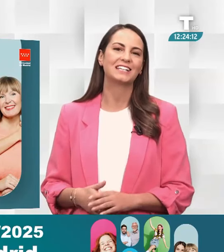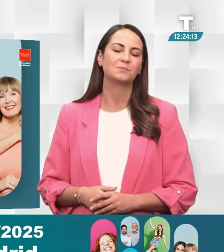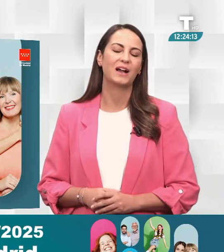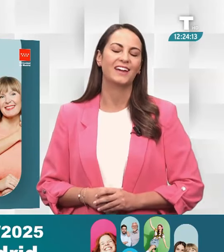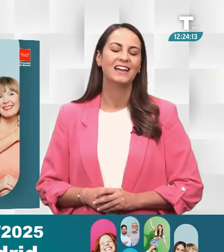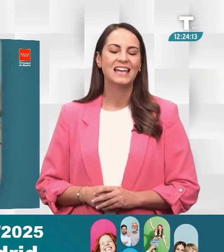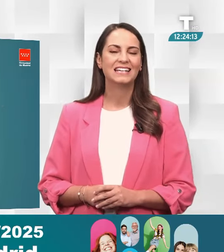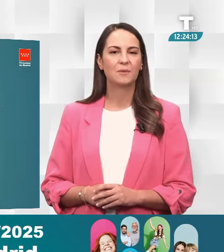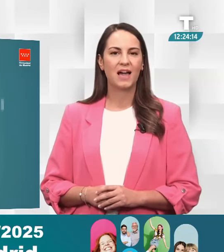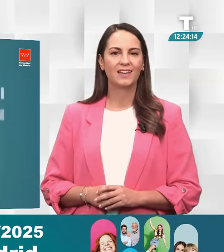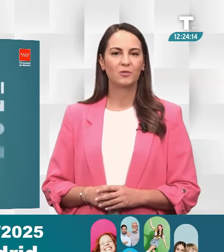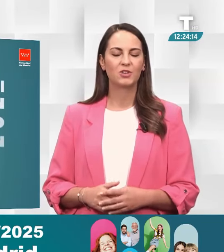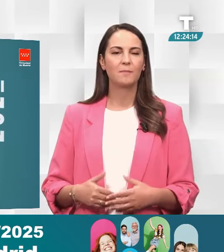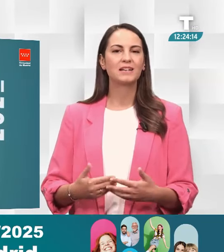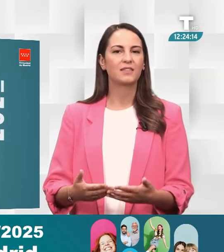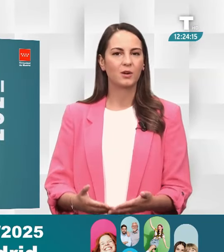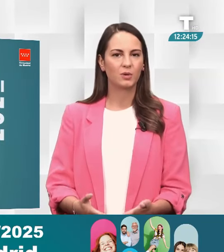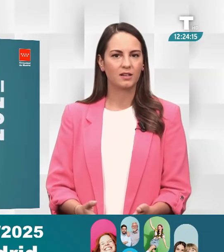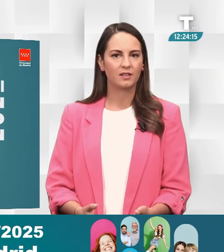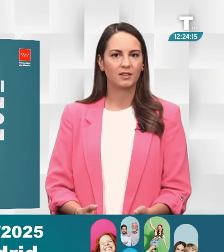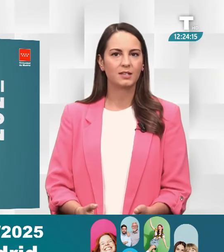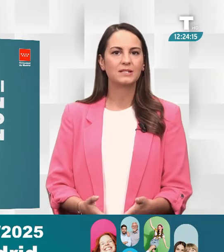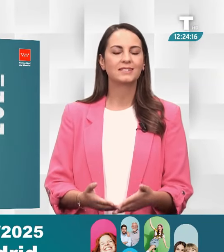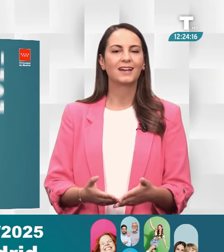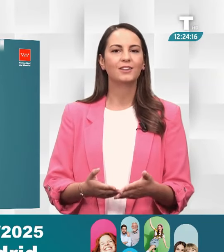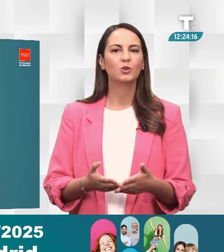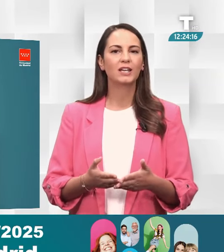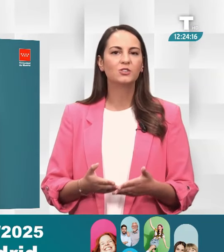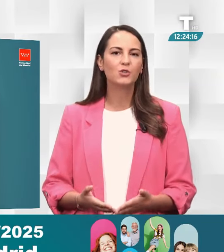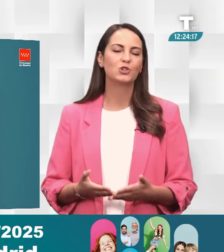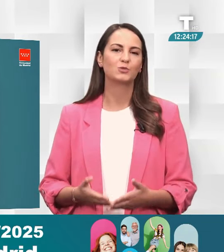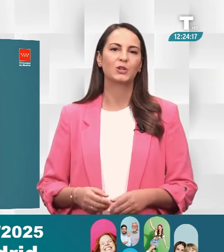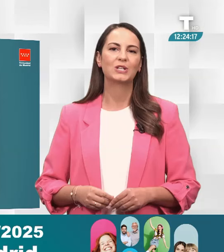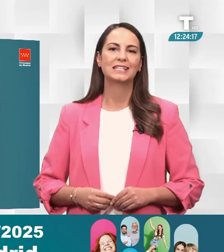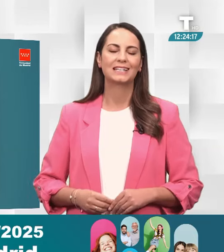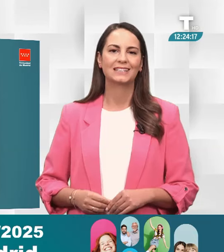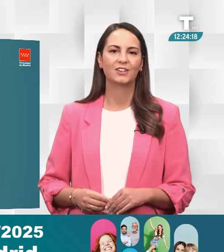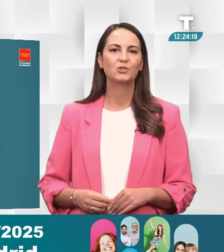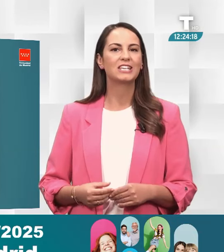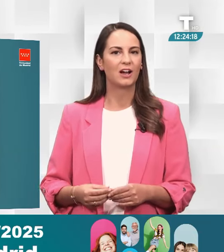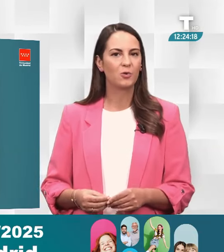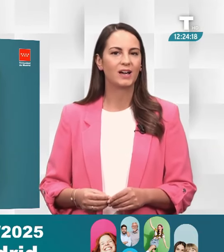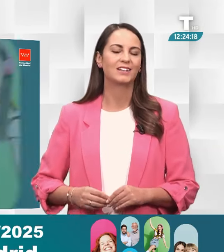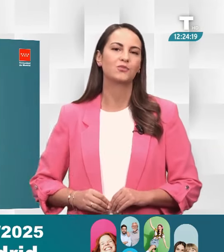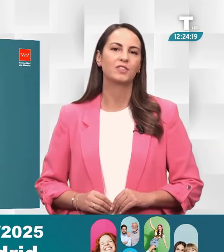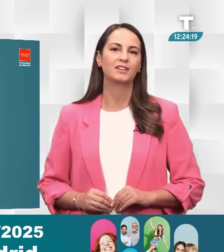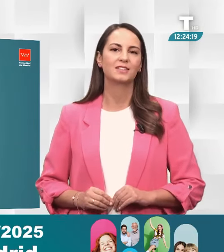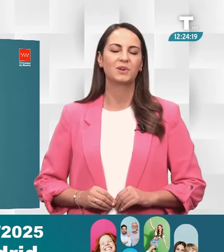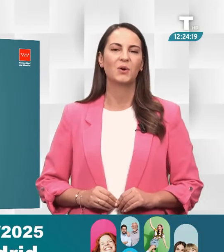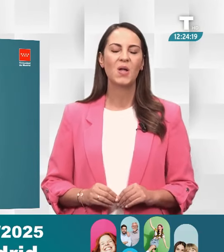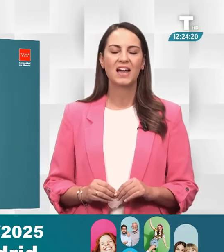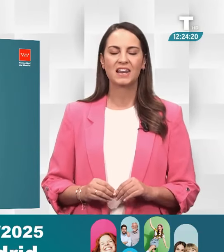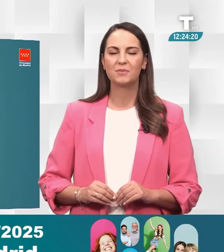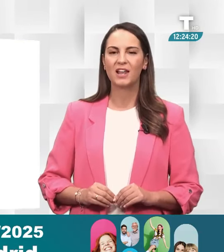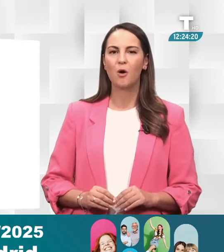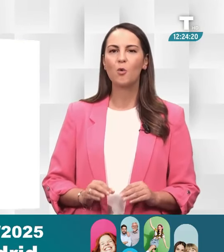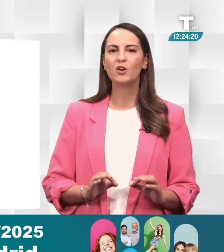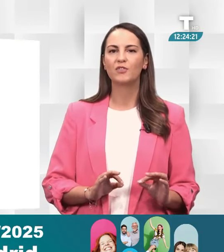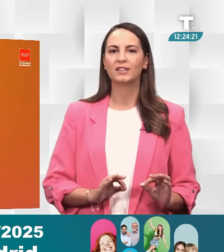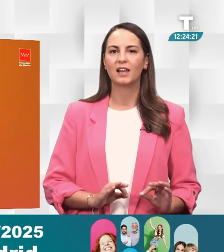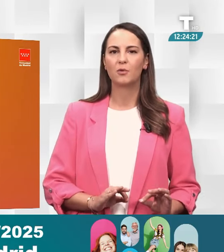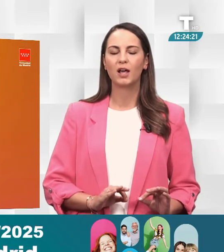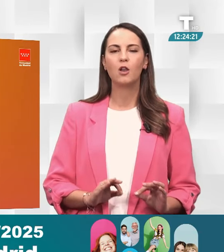clase en España. Este plan incluye más de 50 iniciativas, destacando que todos los menores de 30 años que acudan a las oficinas de empleo recibirán